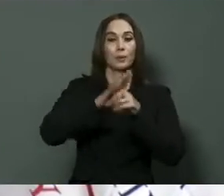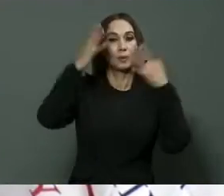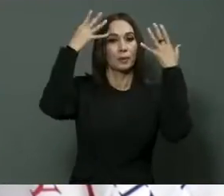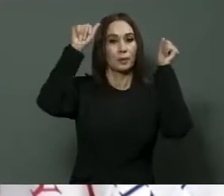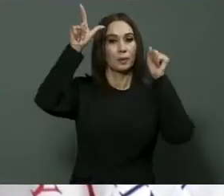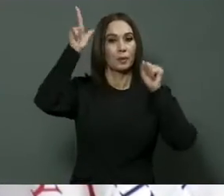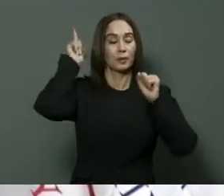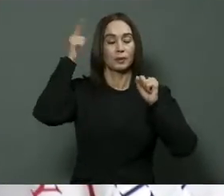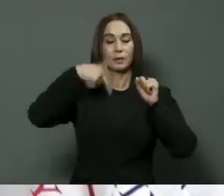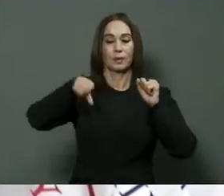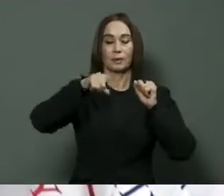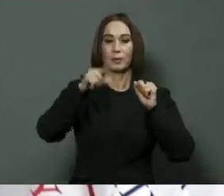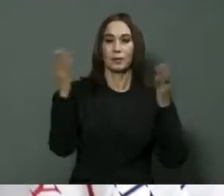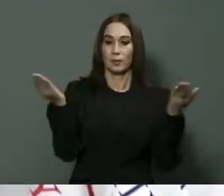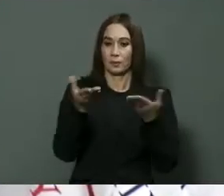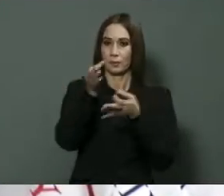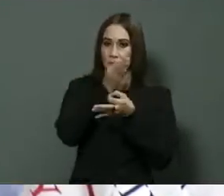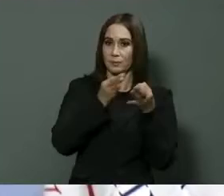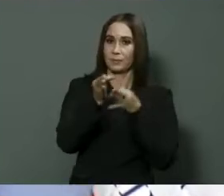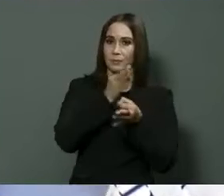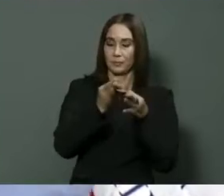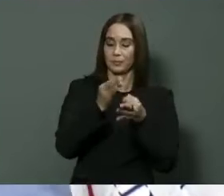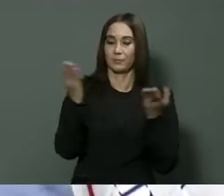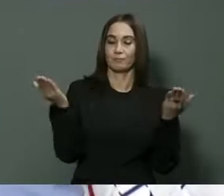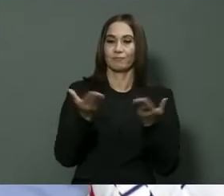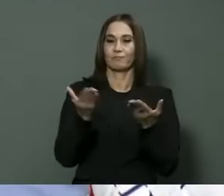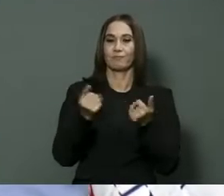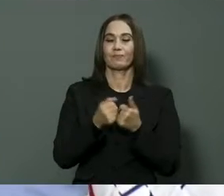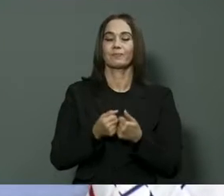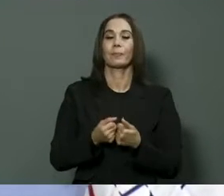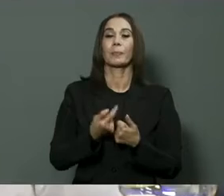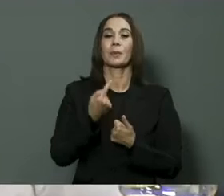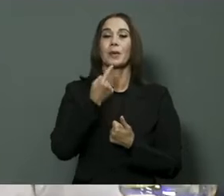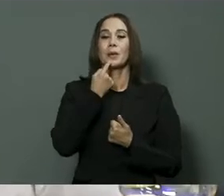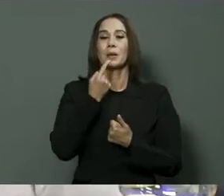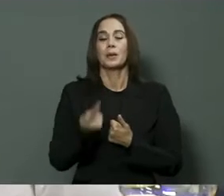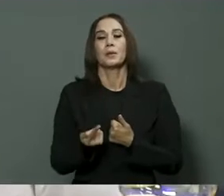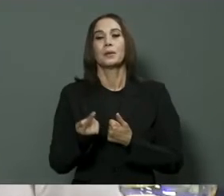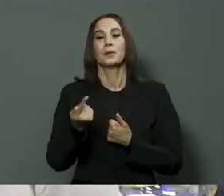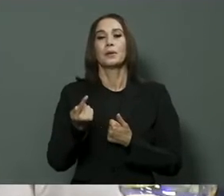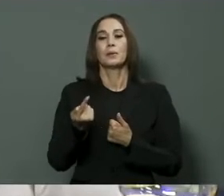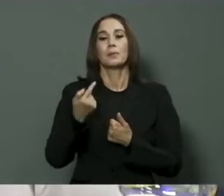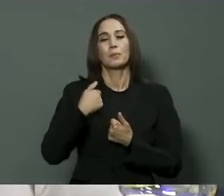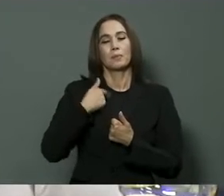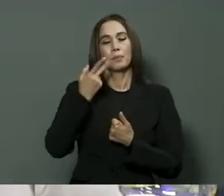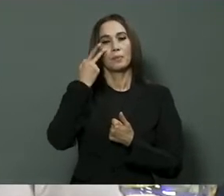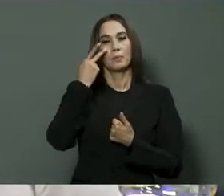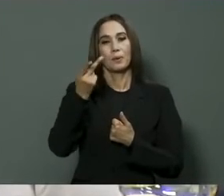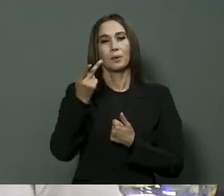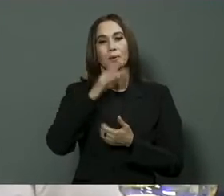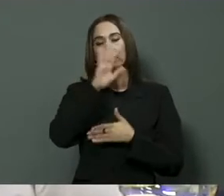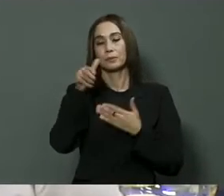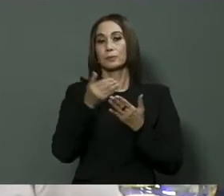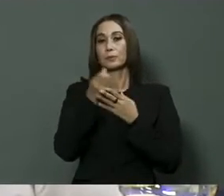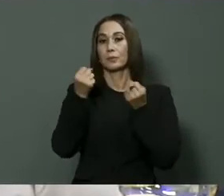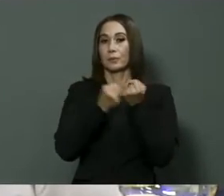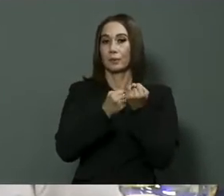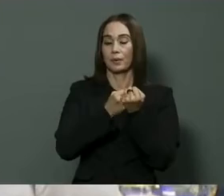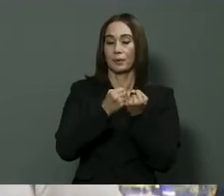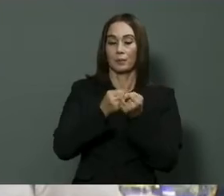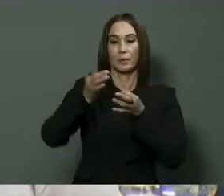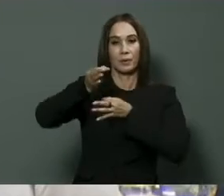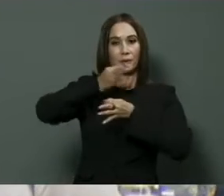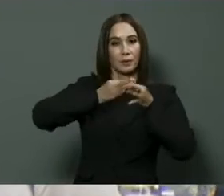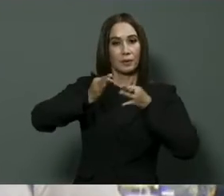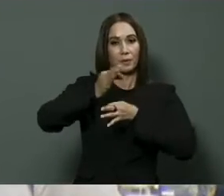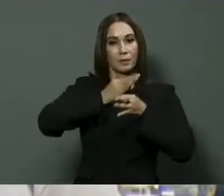Luis Abinader con este pueblo de San Francisco de Macorís. Y me dijo, voy a buscar todos los recursos posibles para San Francisco